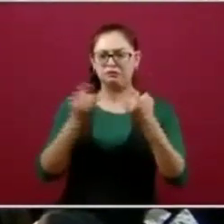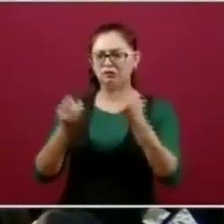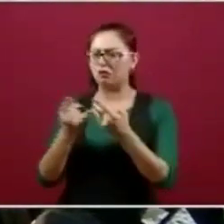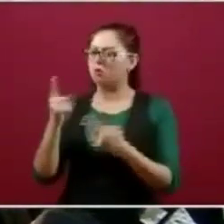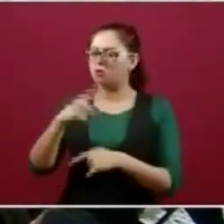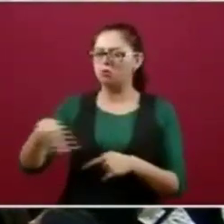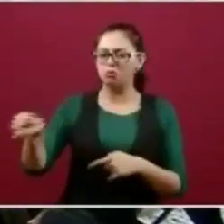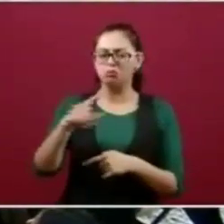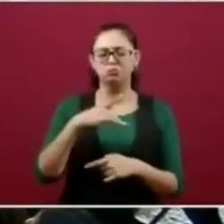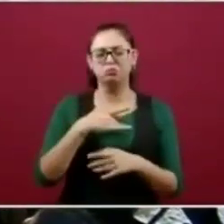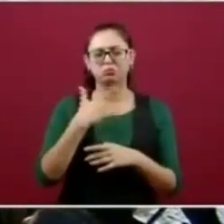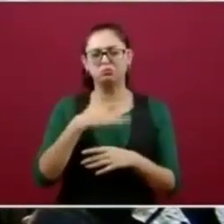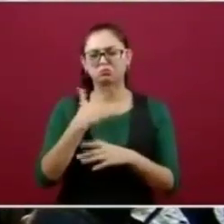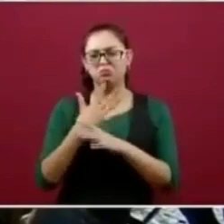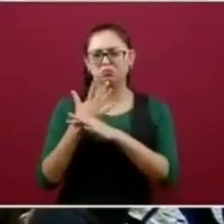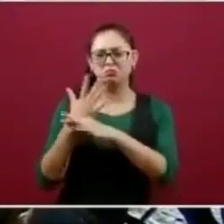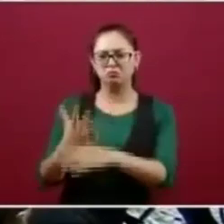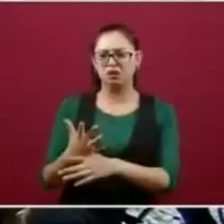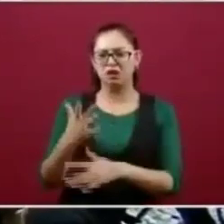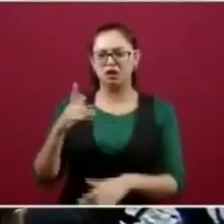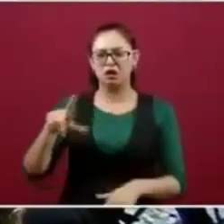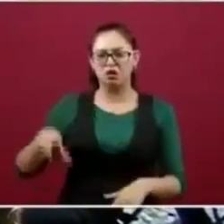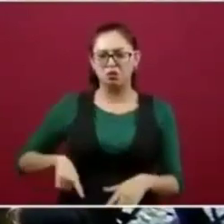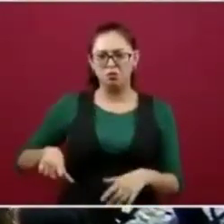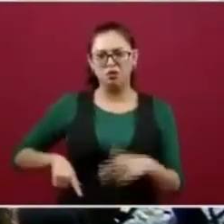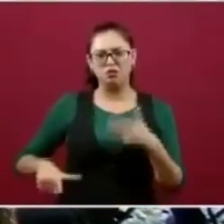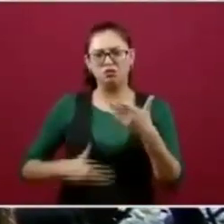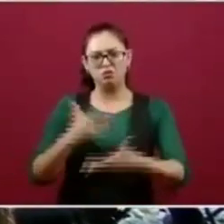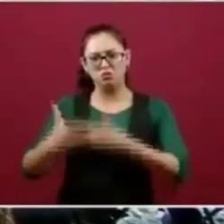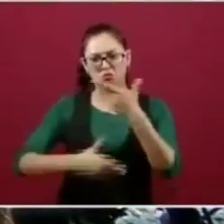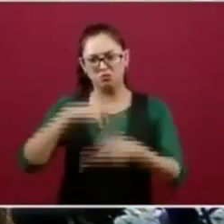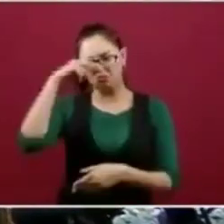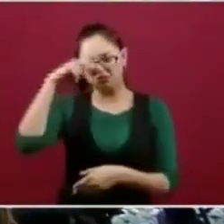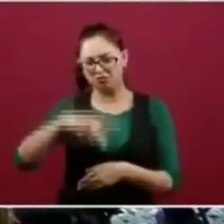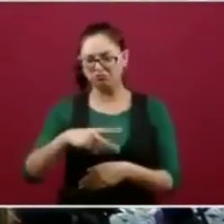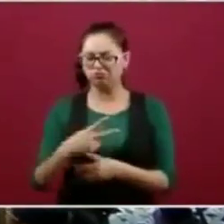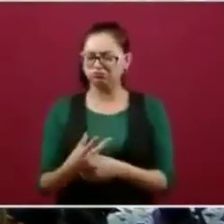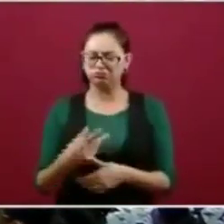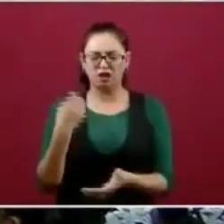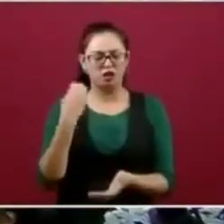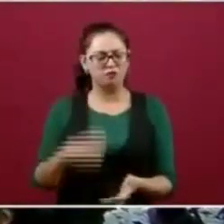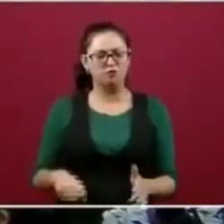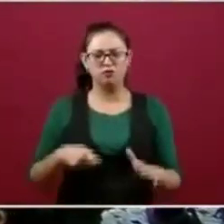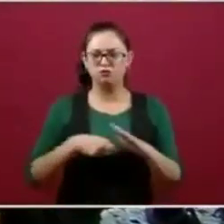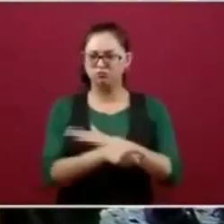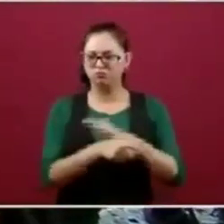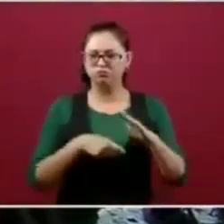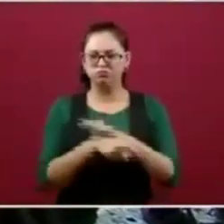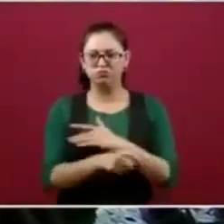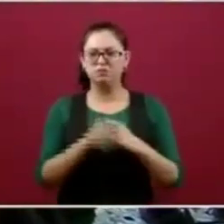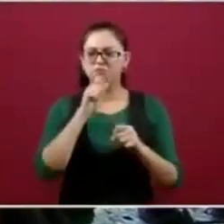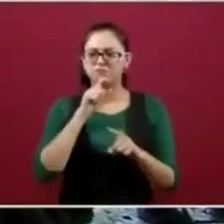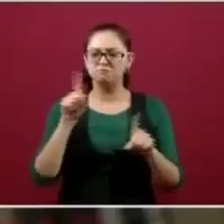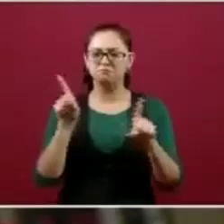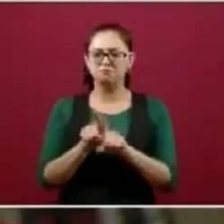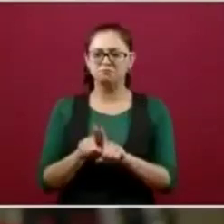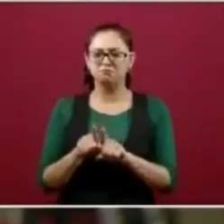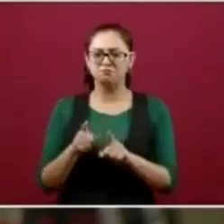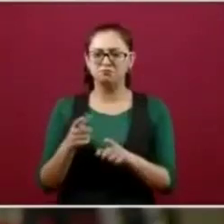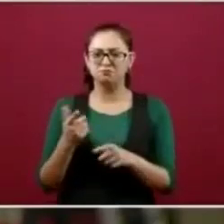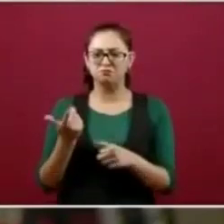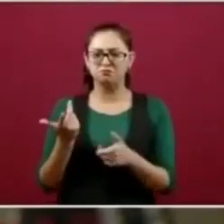por agentes de inmigración mexicana y también en Matamoros, y que